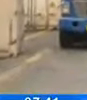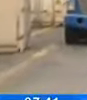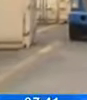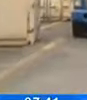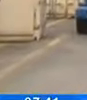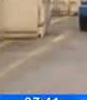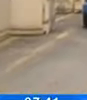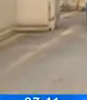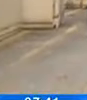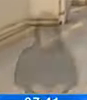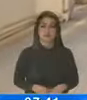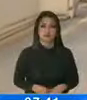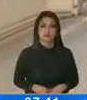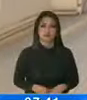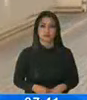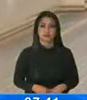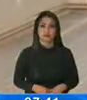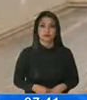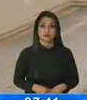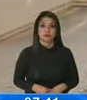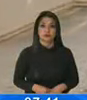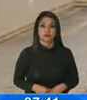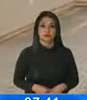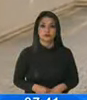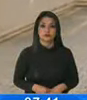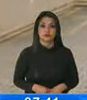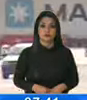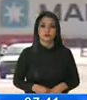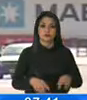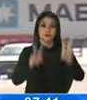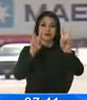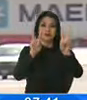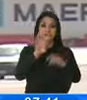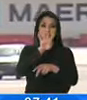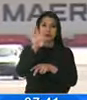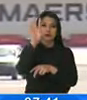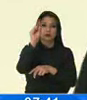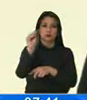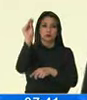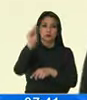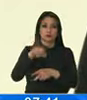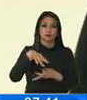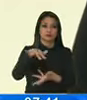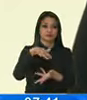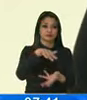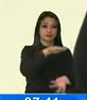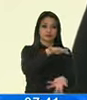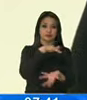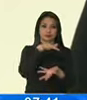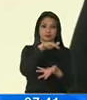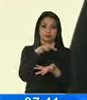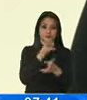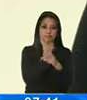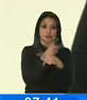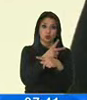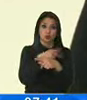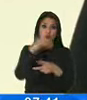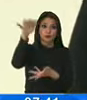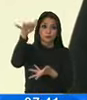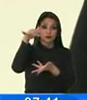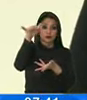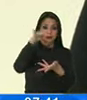en 64,6% y las de consumo en un 45%. Las importaciones siguen